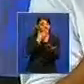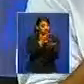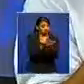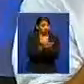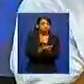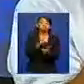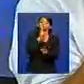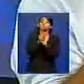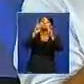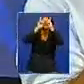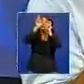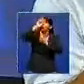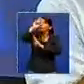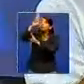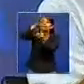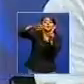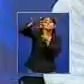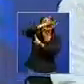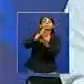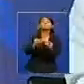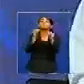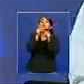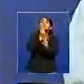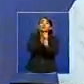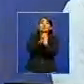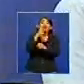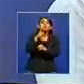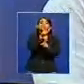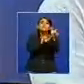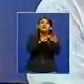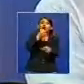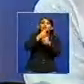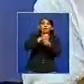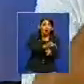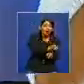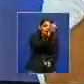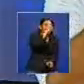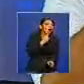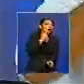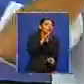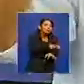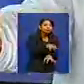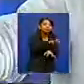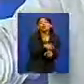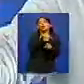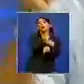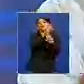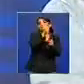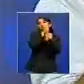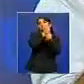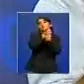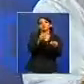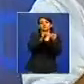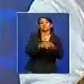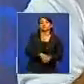Conciencia ambiental, más trabajo para cañicultores. Es una cadena productiva completamente distinta. Hoy la industria azucarera